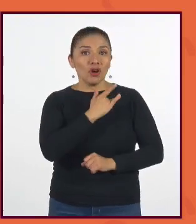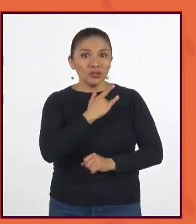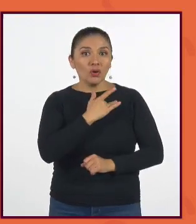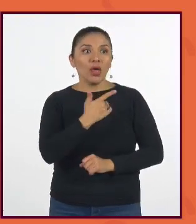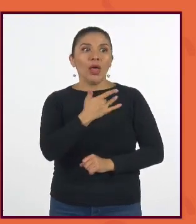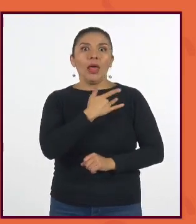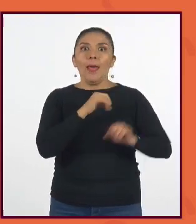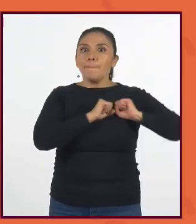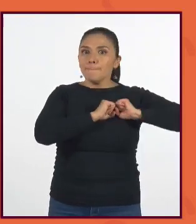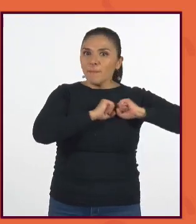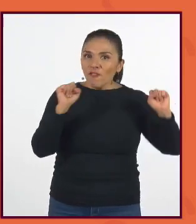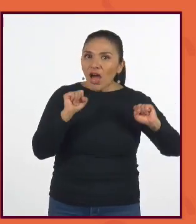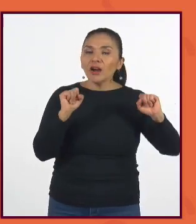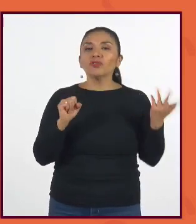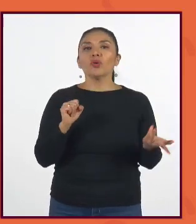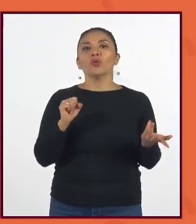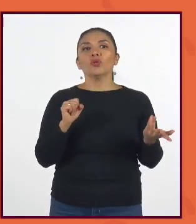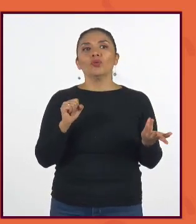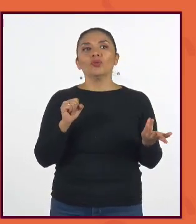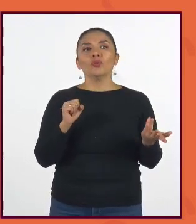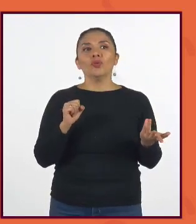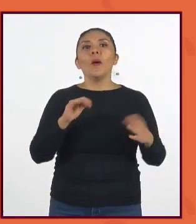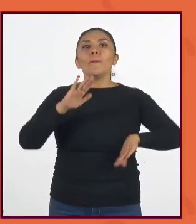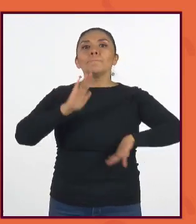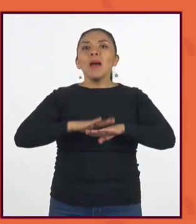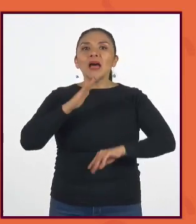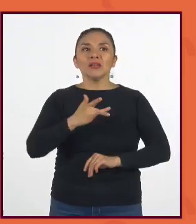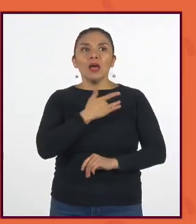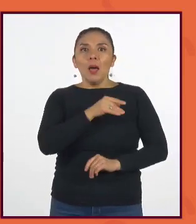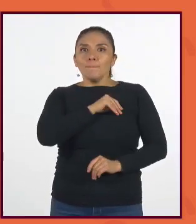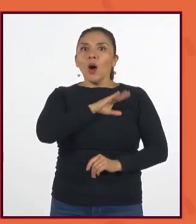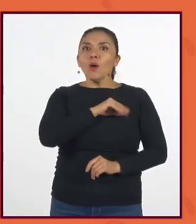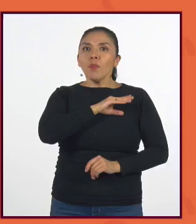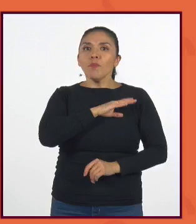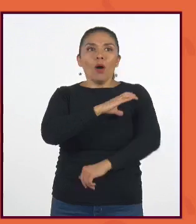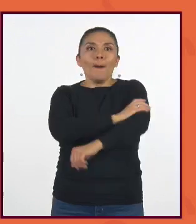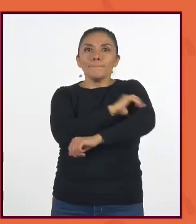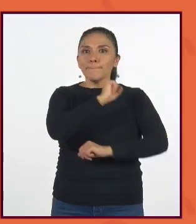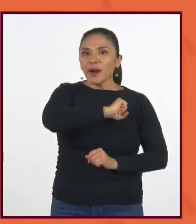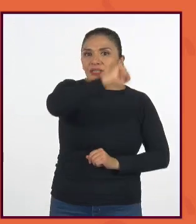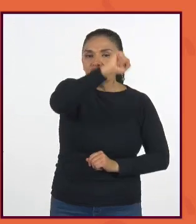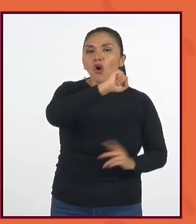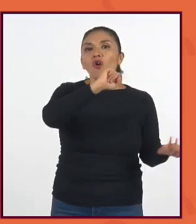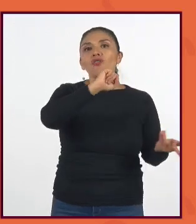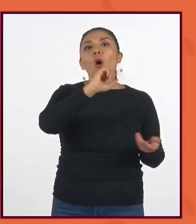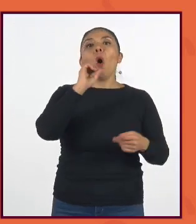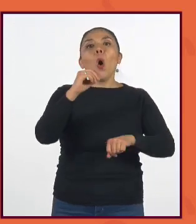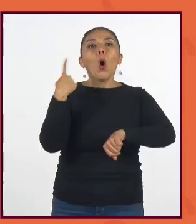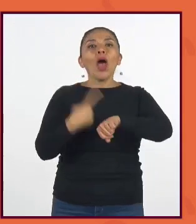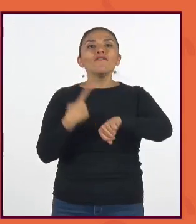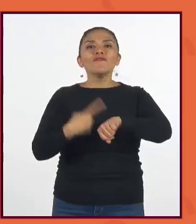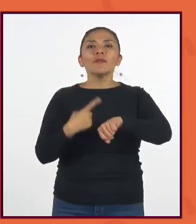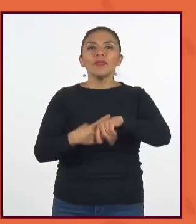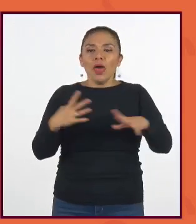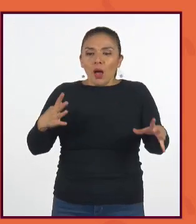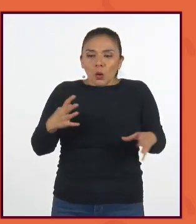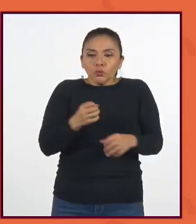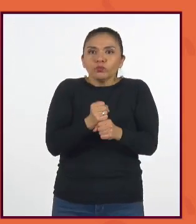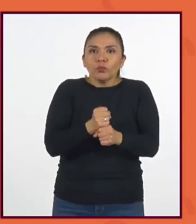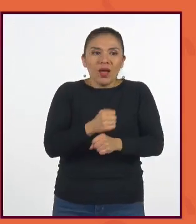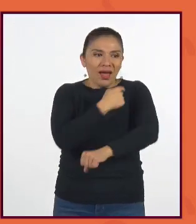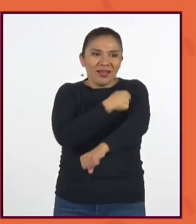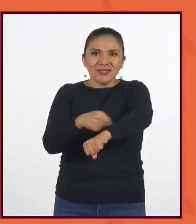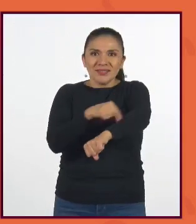infarto, aumento de la frecuencia cardíaca, hipertensión arterial y la enfermedad obstructiva crónica, que es el